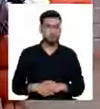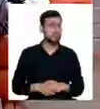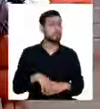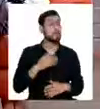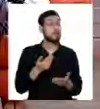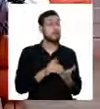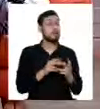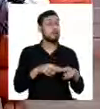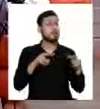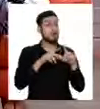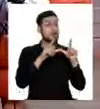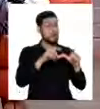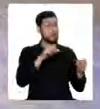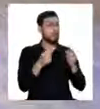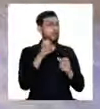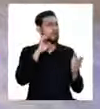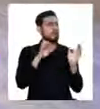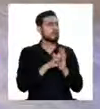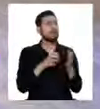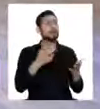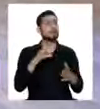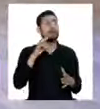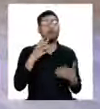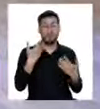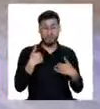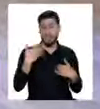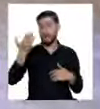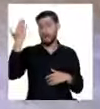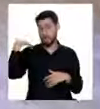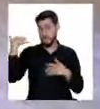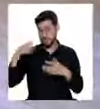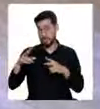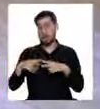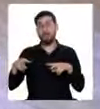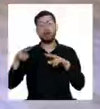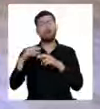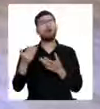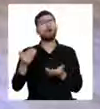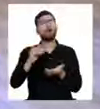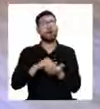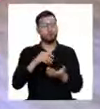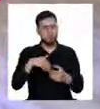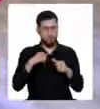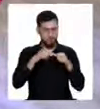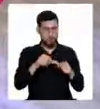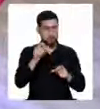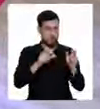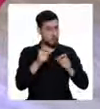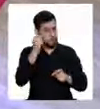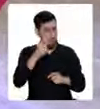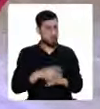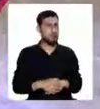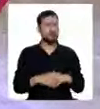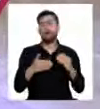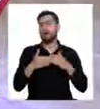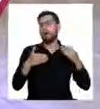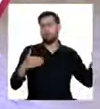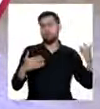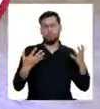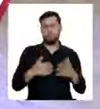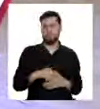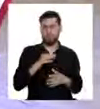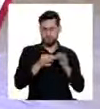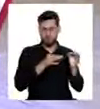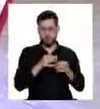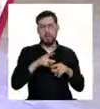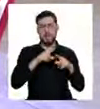Para revalidar la licencia de conducir significa que tú ya tuviste una licencia de conducir, entonces la vas a renovar, para que el público nos entienda, por un periodo como el que